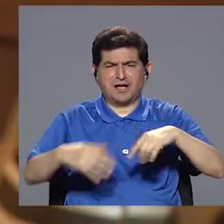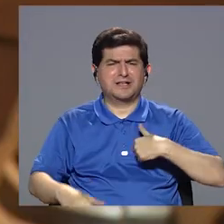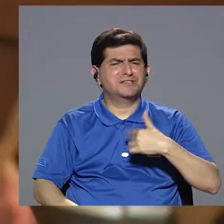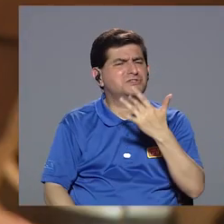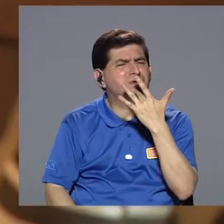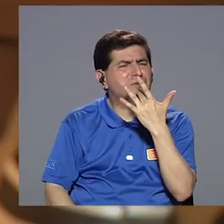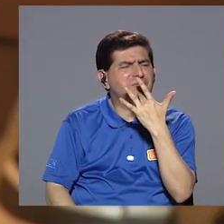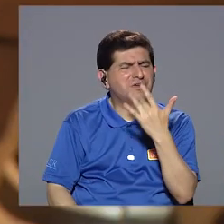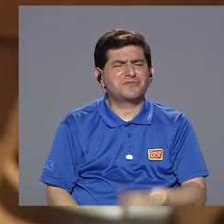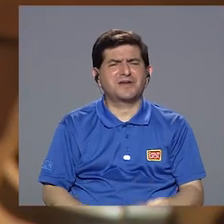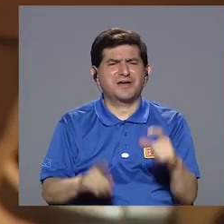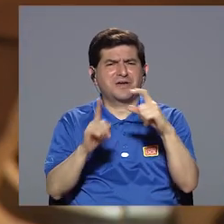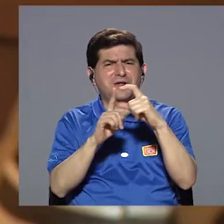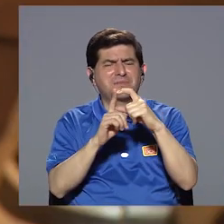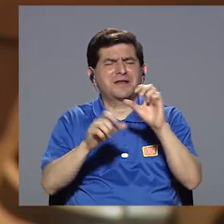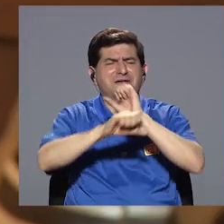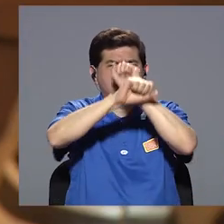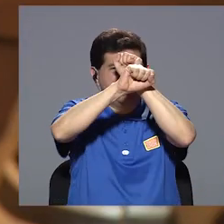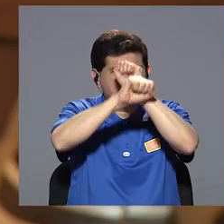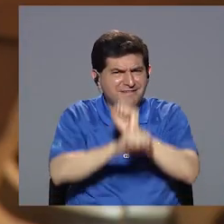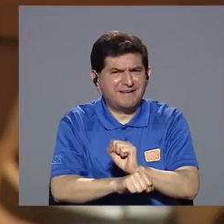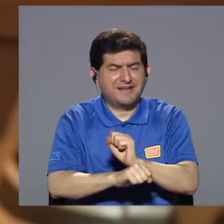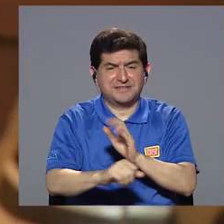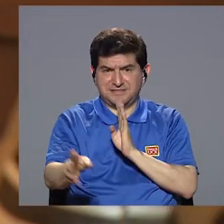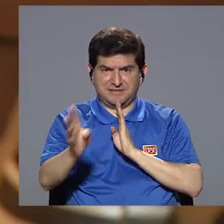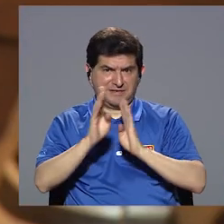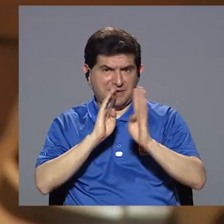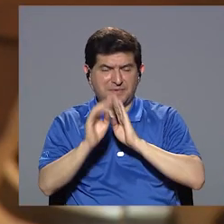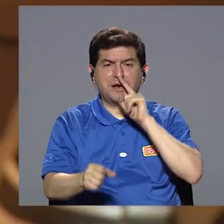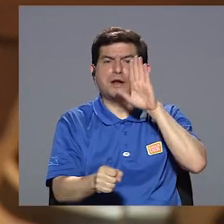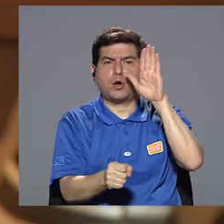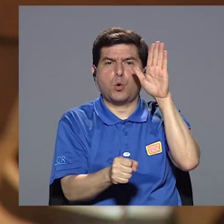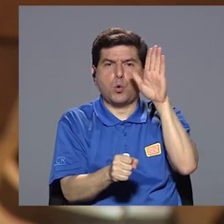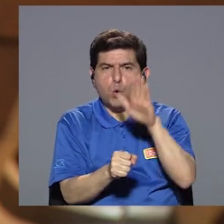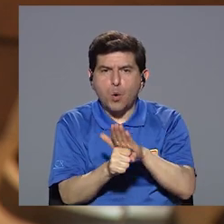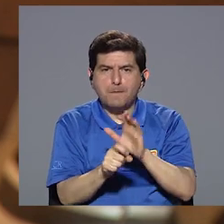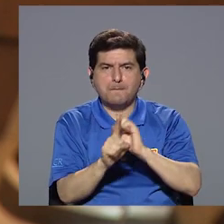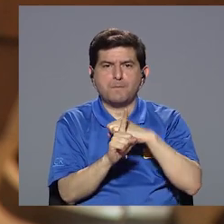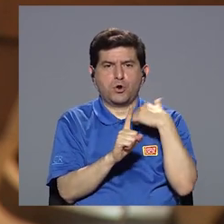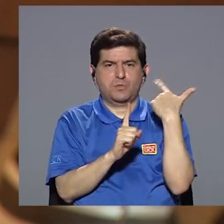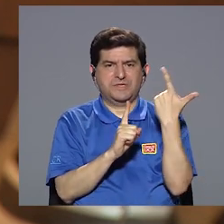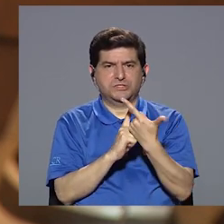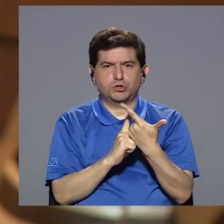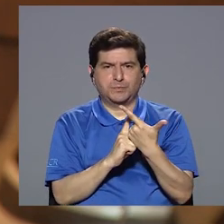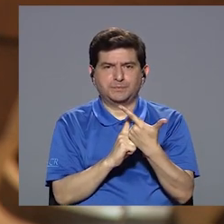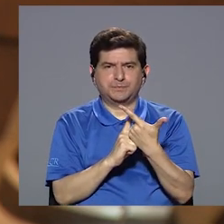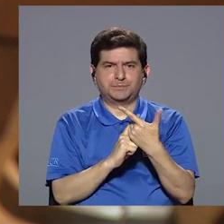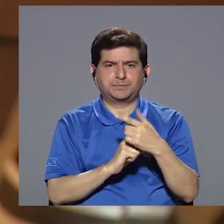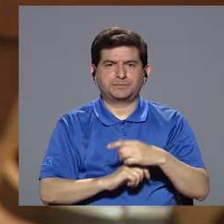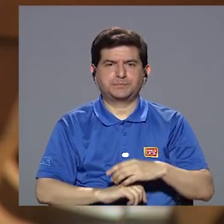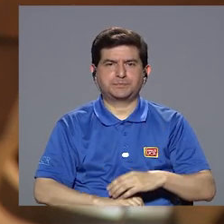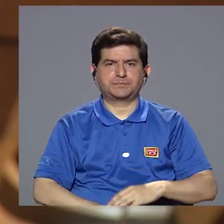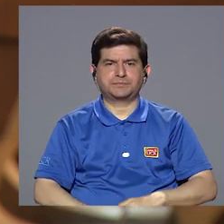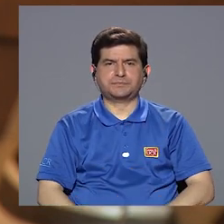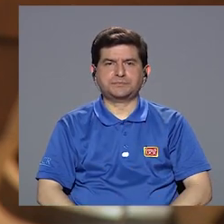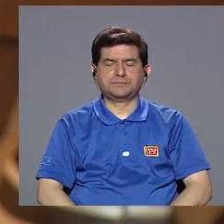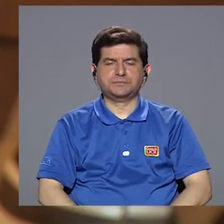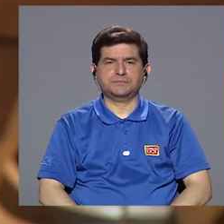pues yo prefiero volver a la tecnología más clásica y hablar de compromiso social